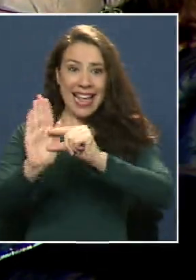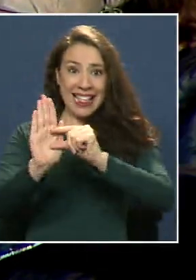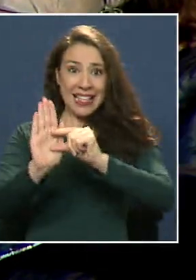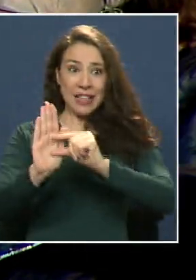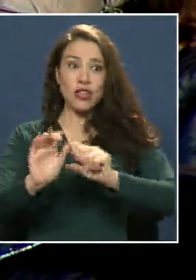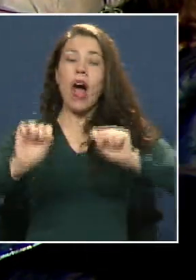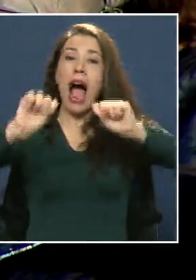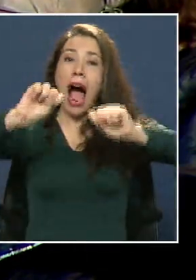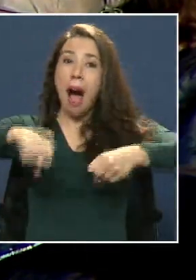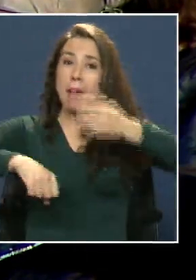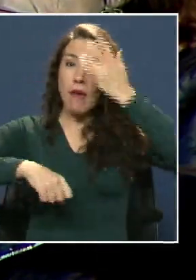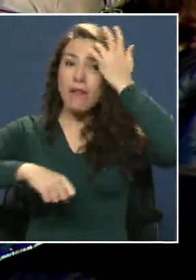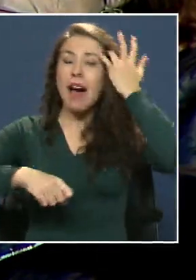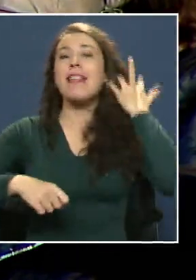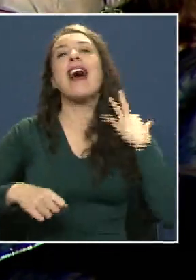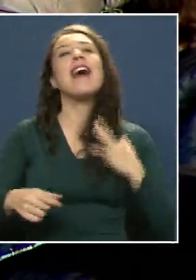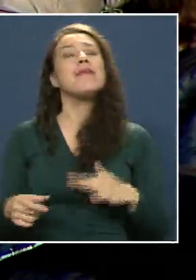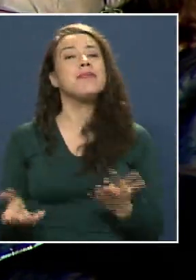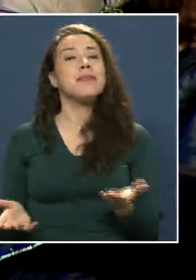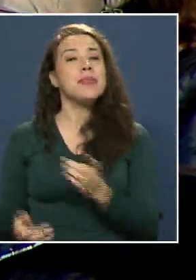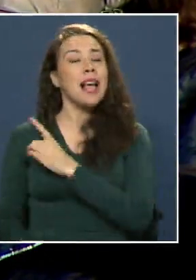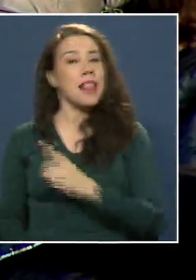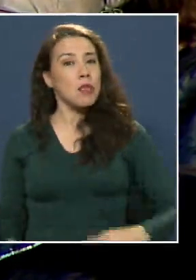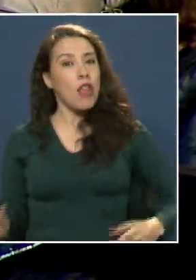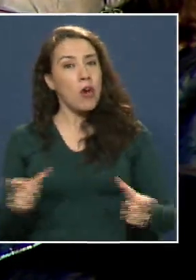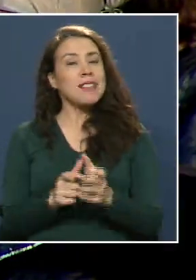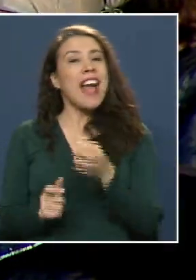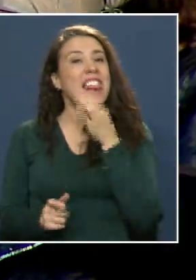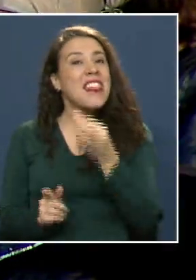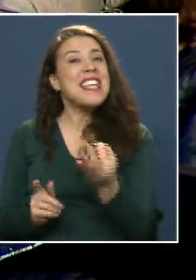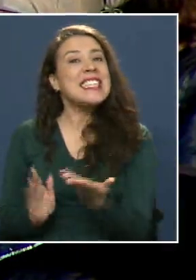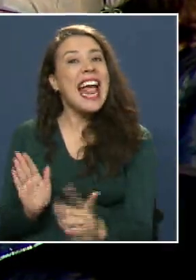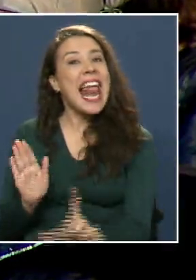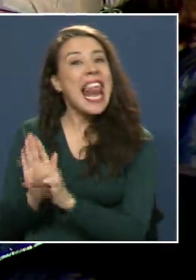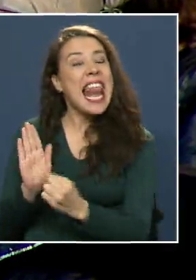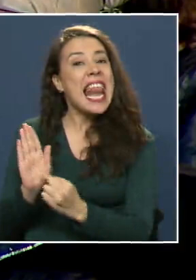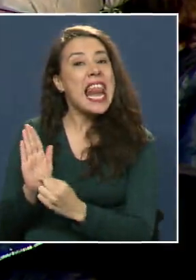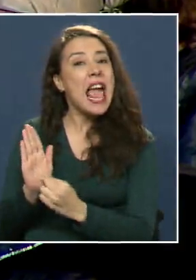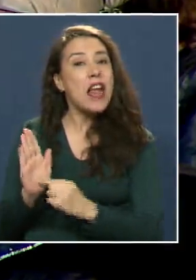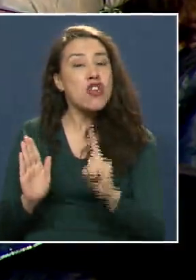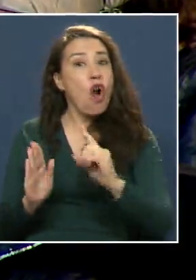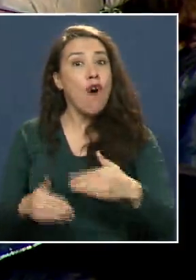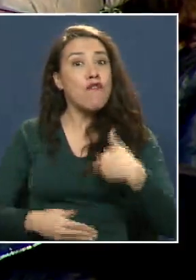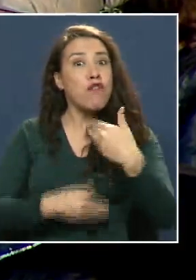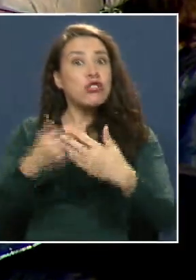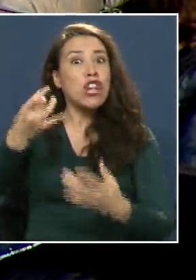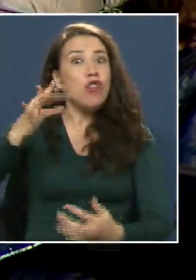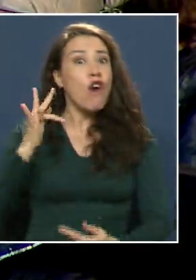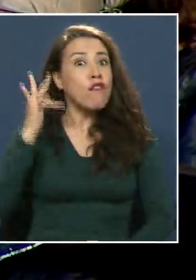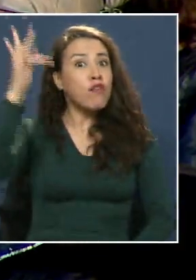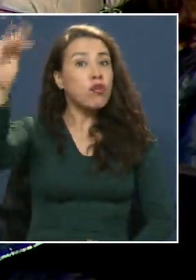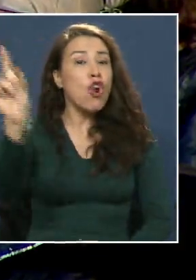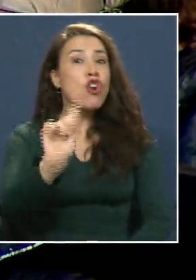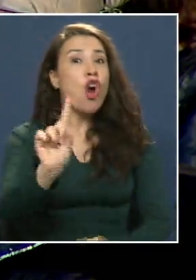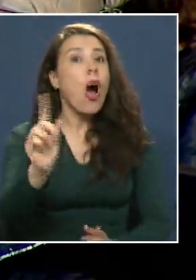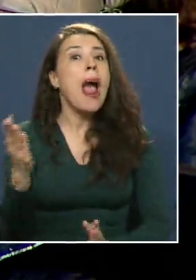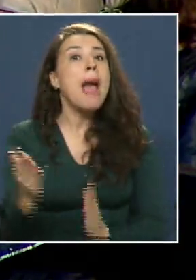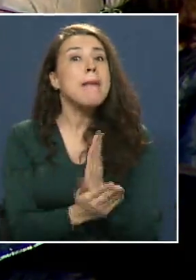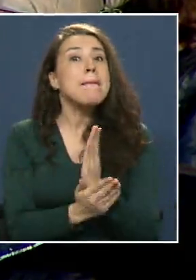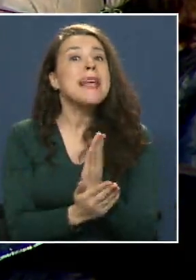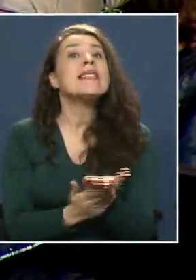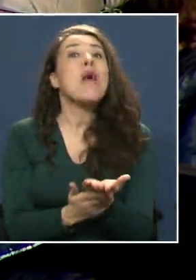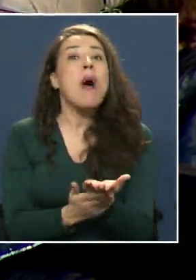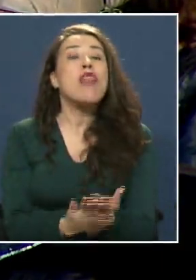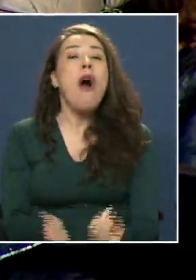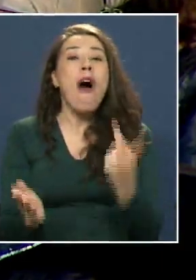diputados de la comisión, que establece que la ley no va a regir solo a futuro, sino que va a regir a partir del 27 de septiembre